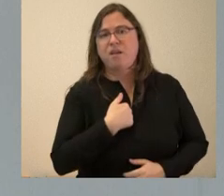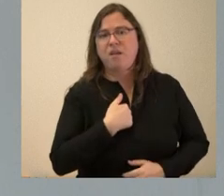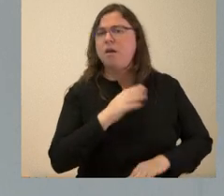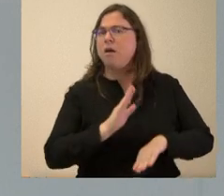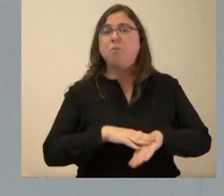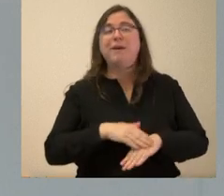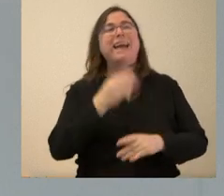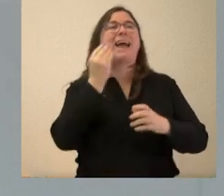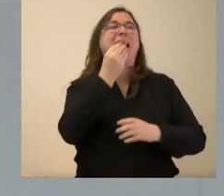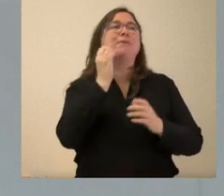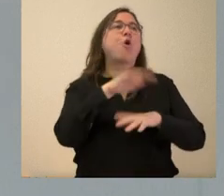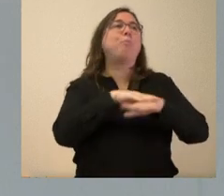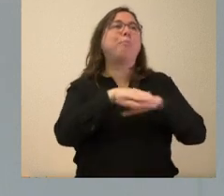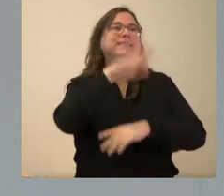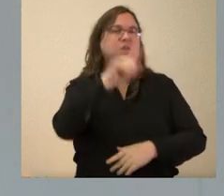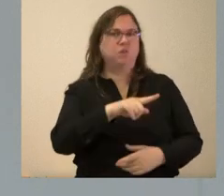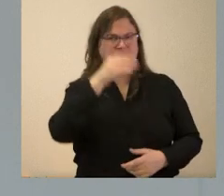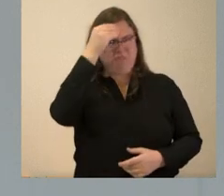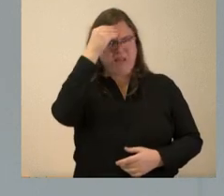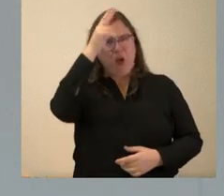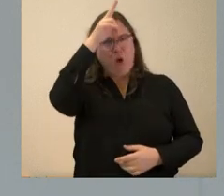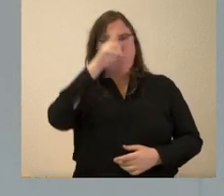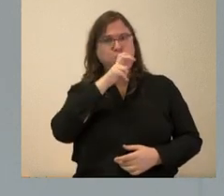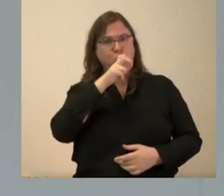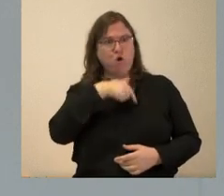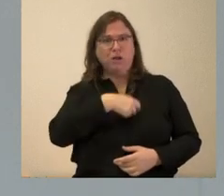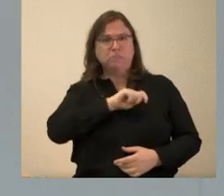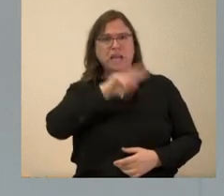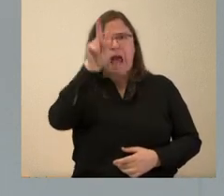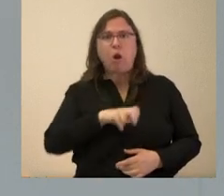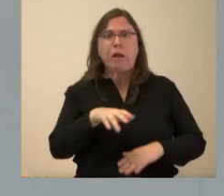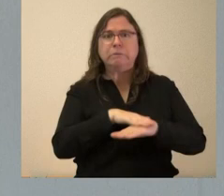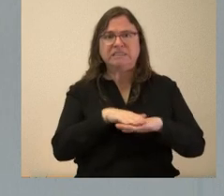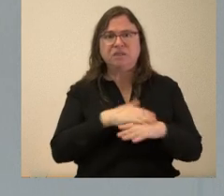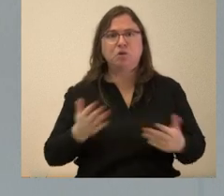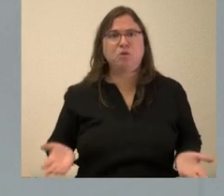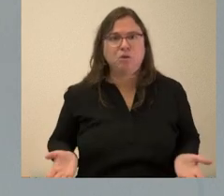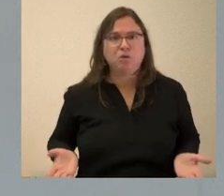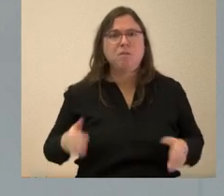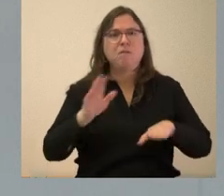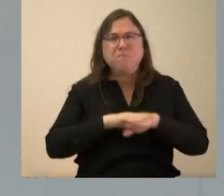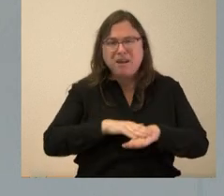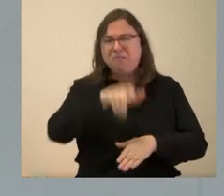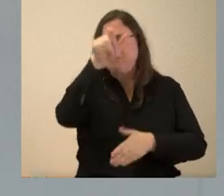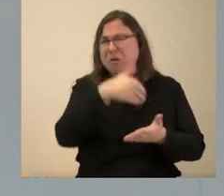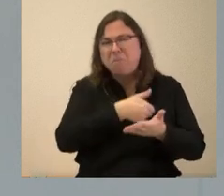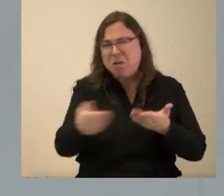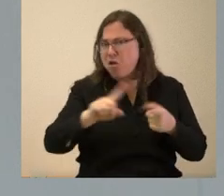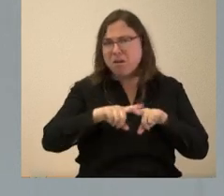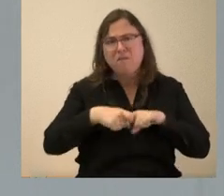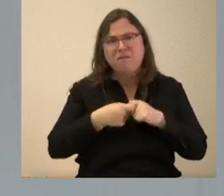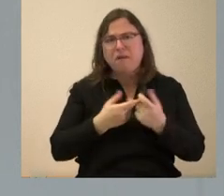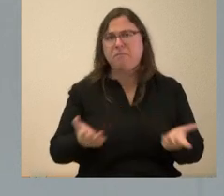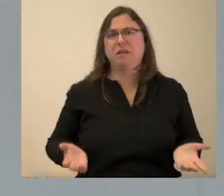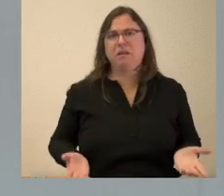se les considera un alimento básico Pero quién puede pensar que el pollo en España no es un alimento básico para millones de familias Quién